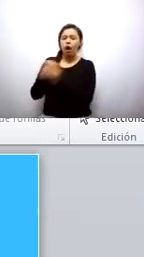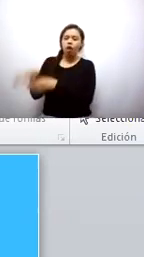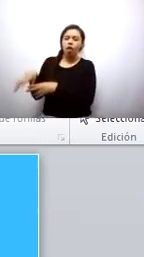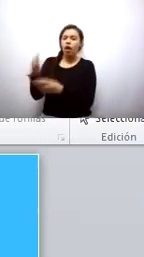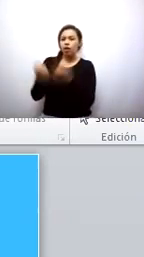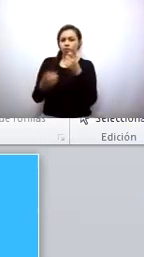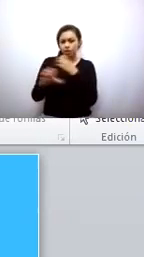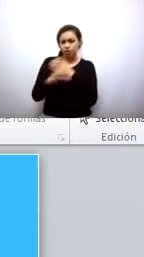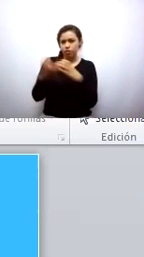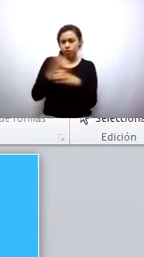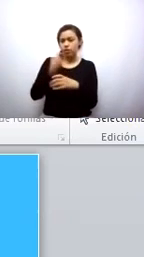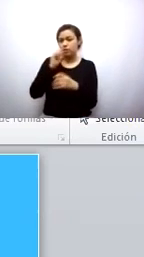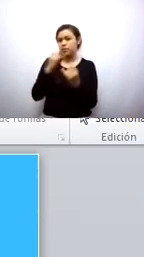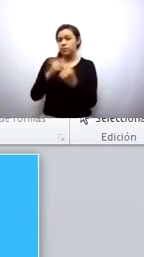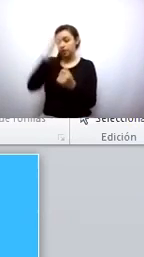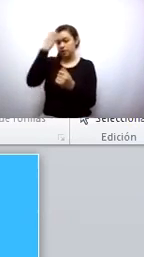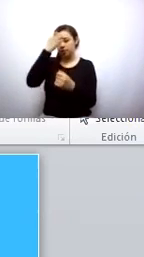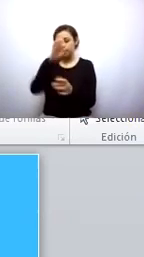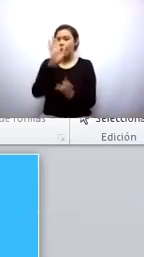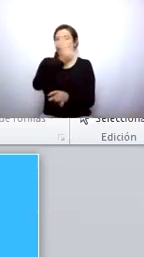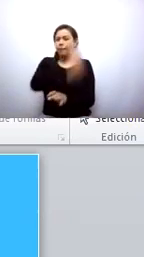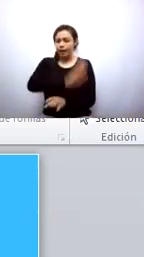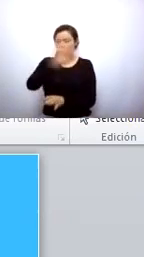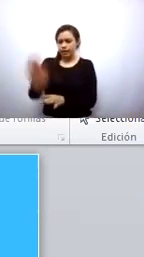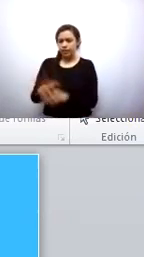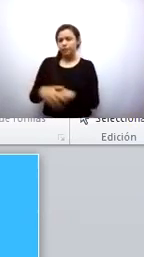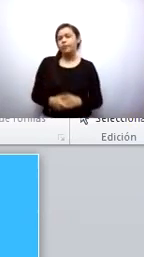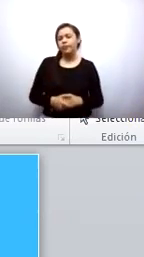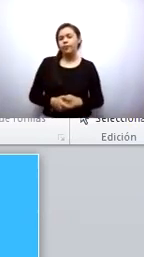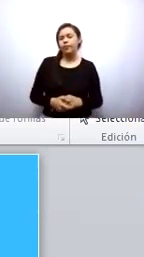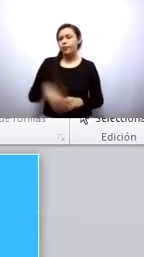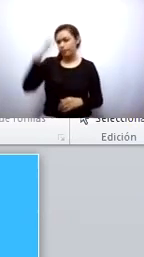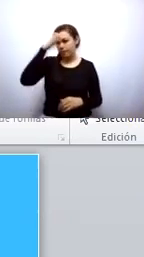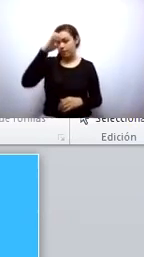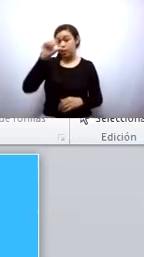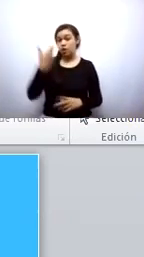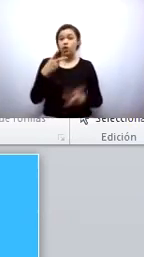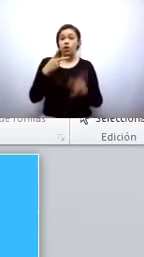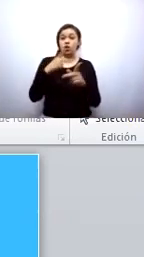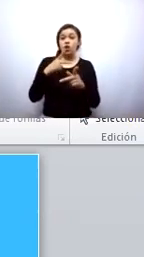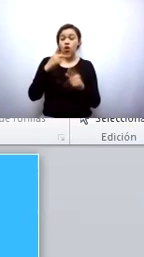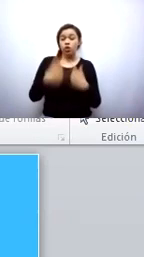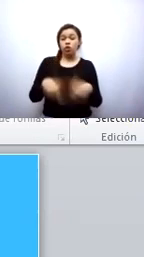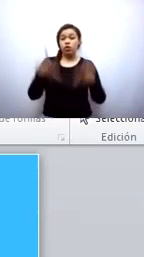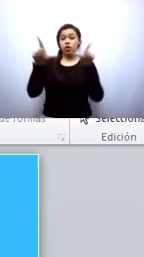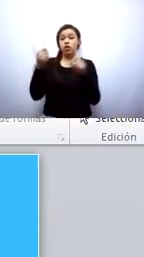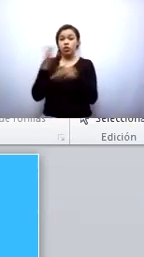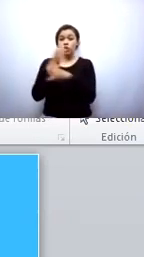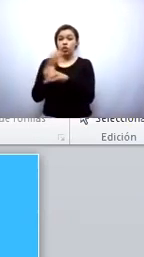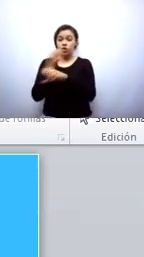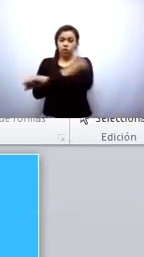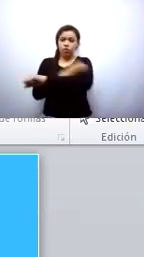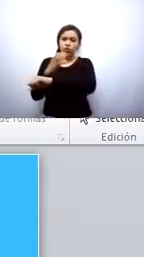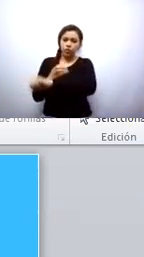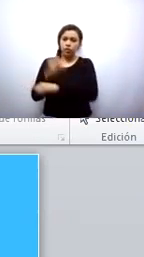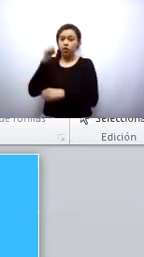experiencias similares, experiencias de otras plataformas, de otros compañeros. Por eso les comento, siempre va a